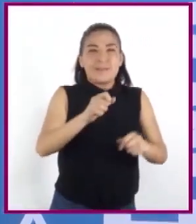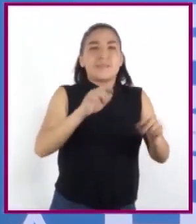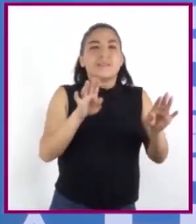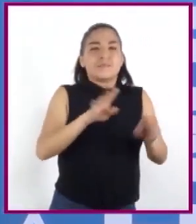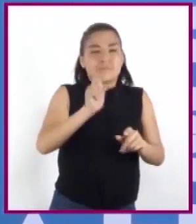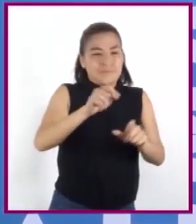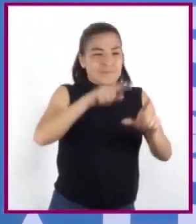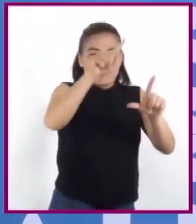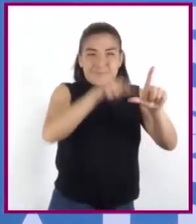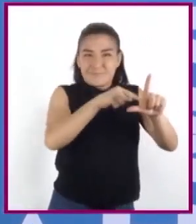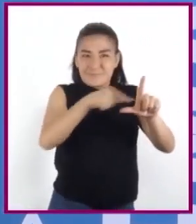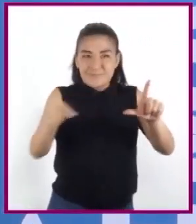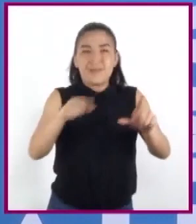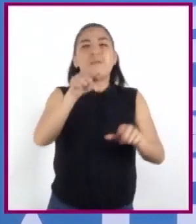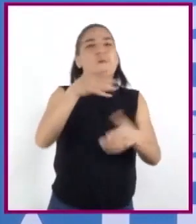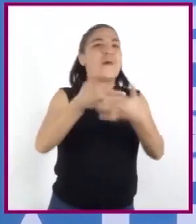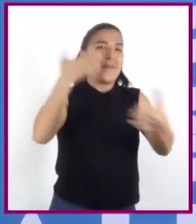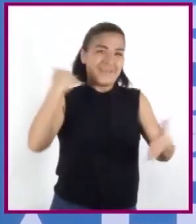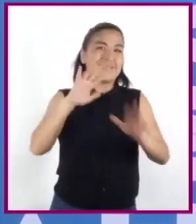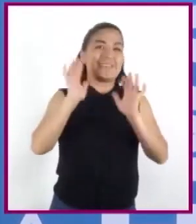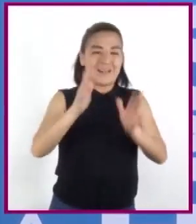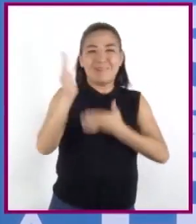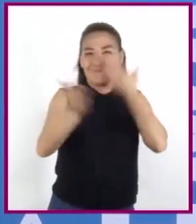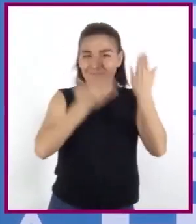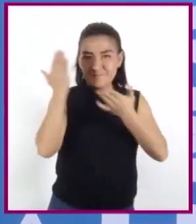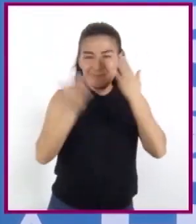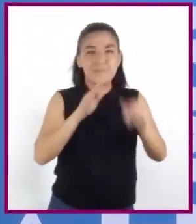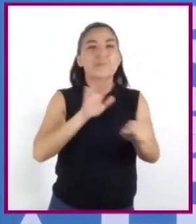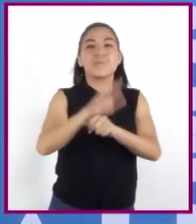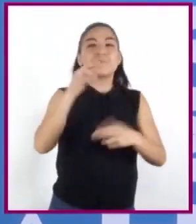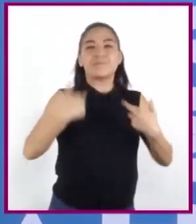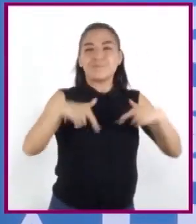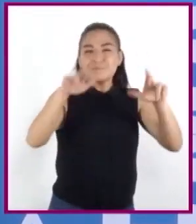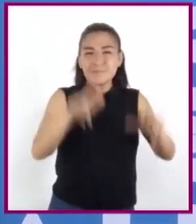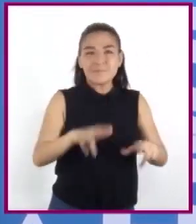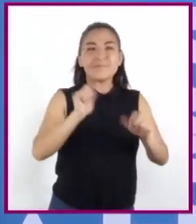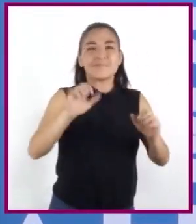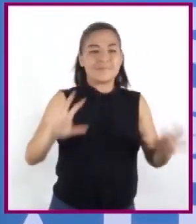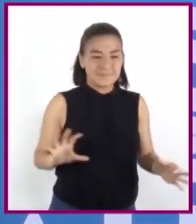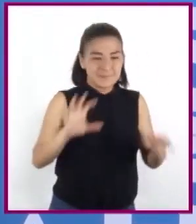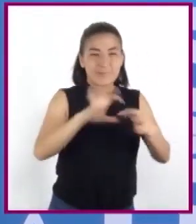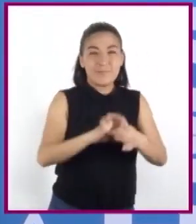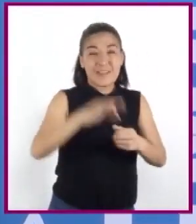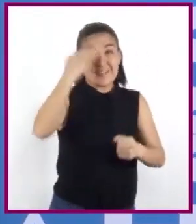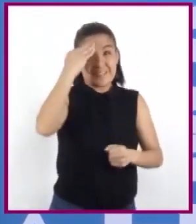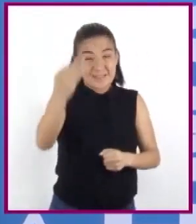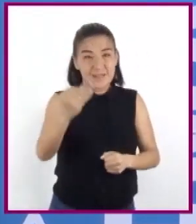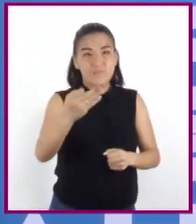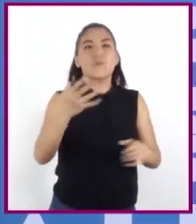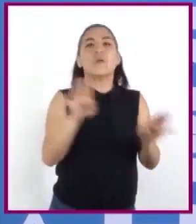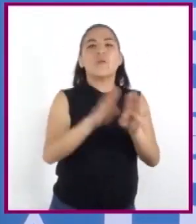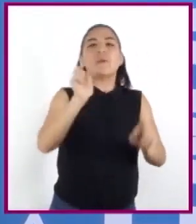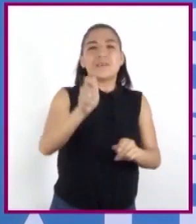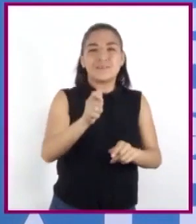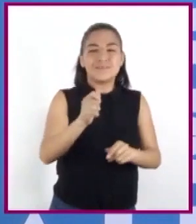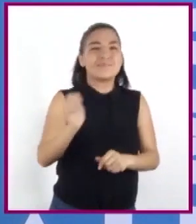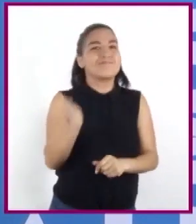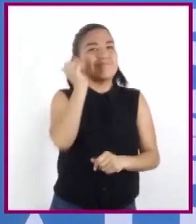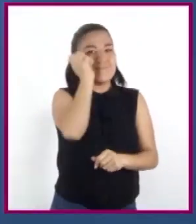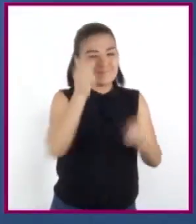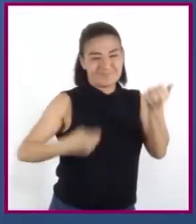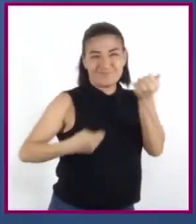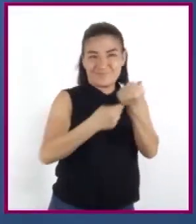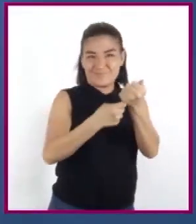variación lineal que ya trabajaron, específicamente la que representa la relación entre el tiempo y la carga de un teléfono